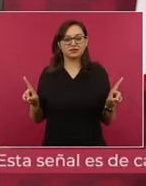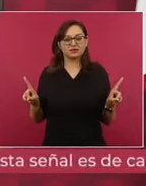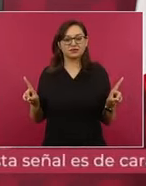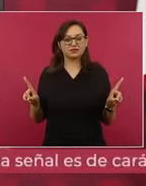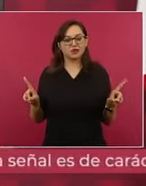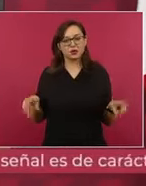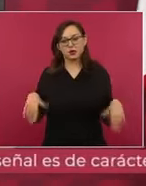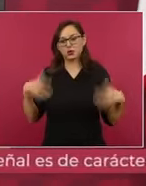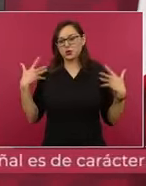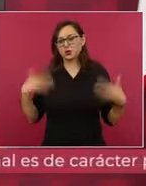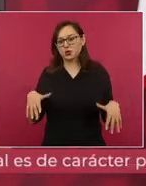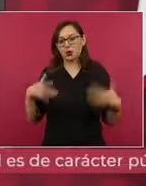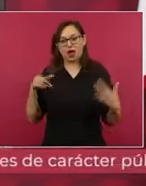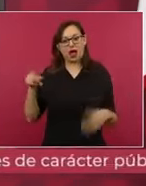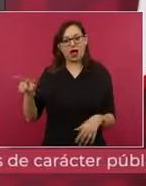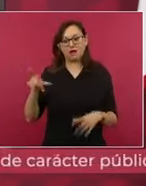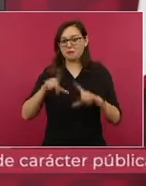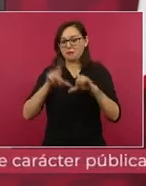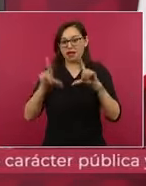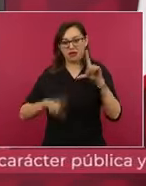nos trató con mucho respeto,